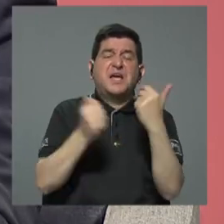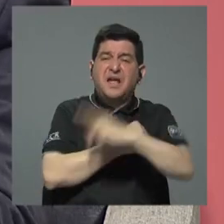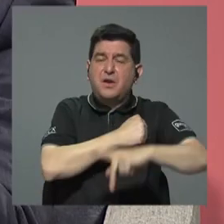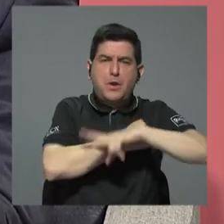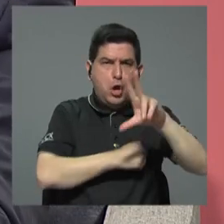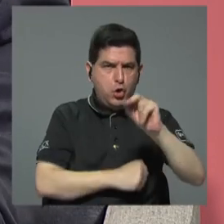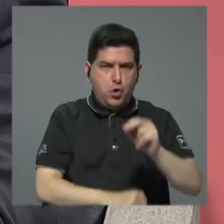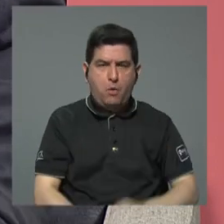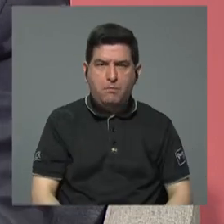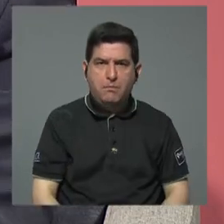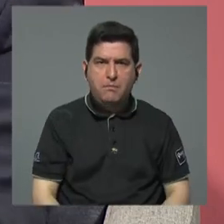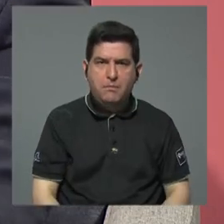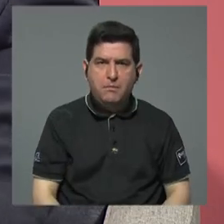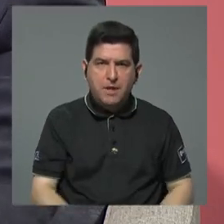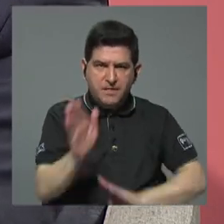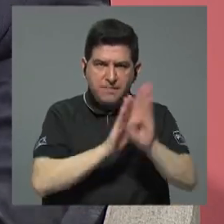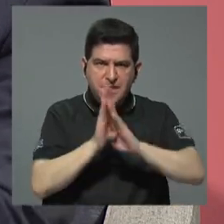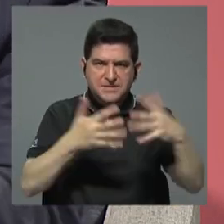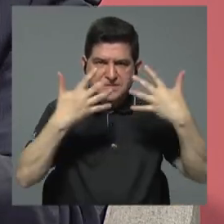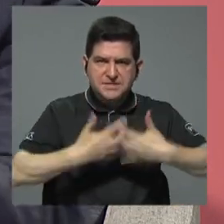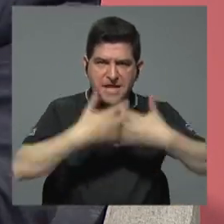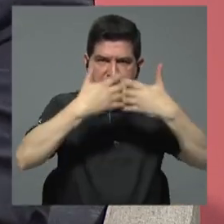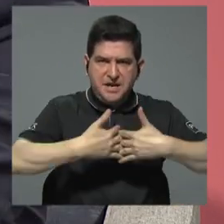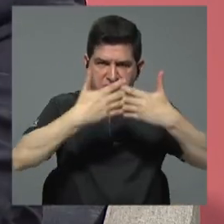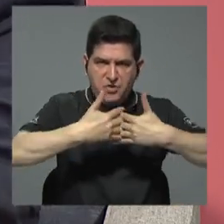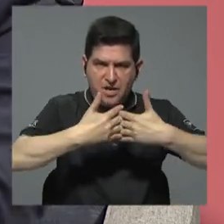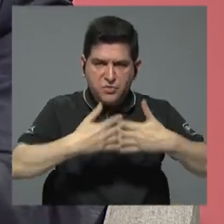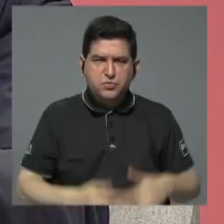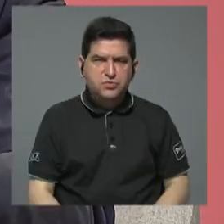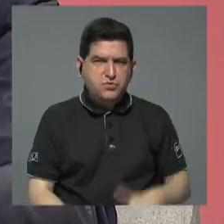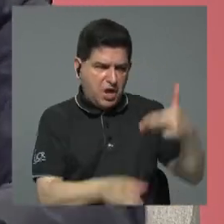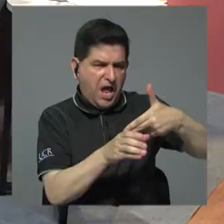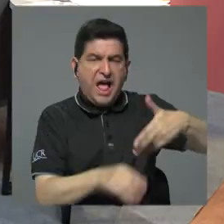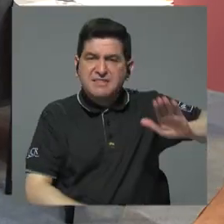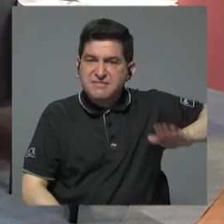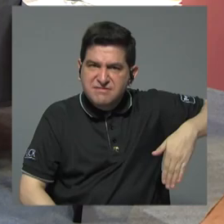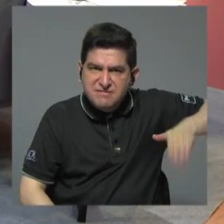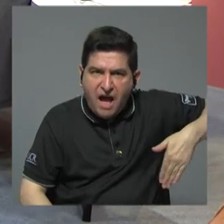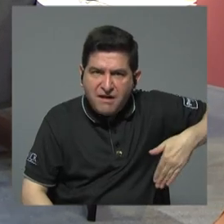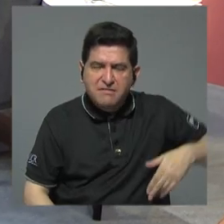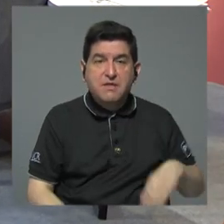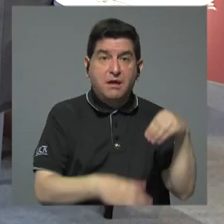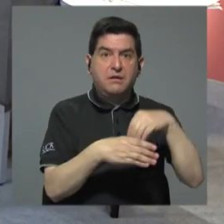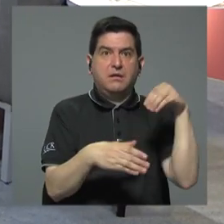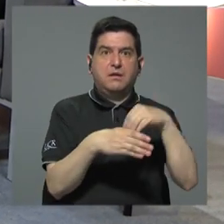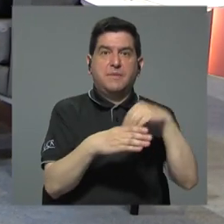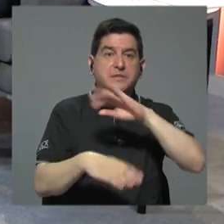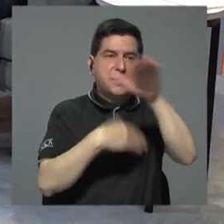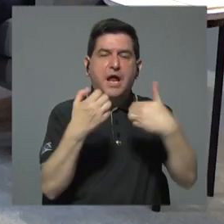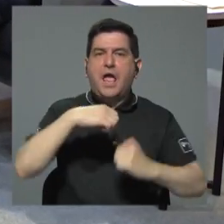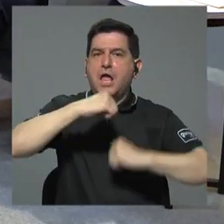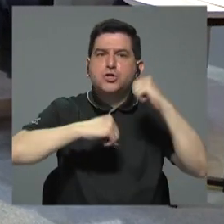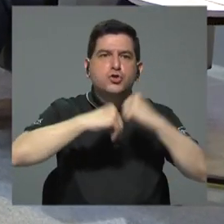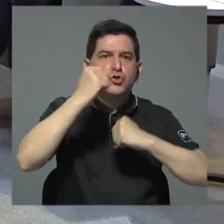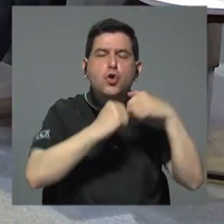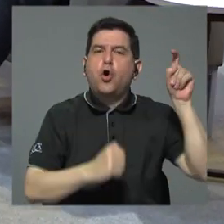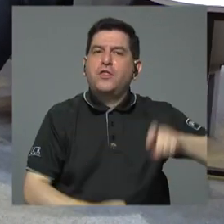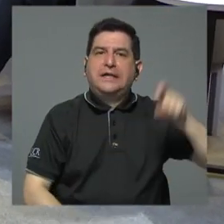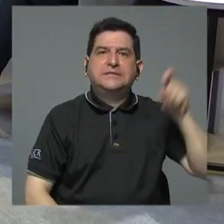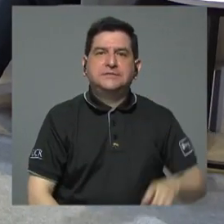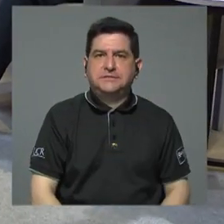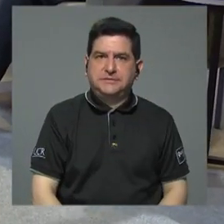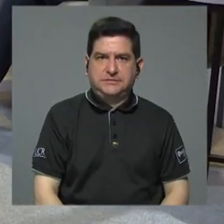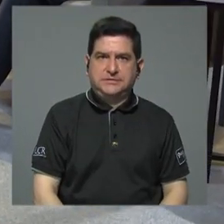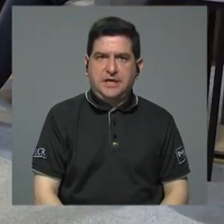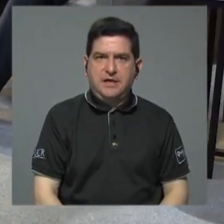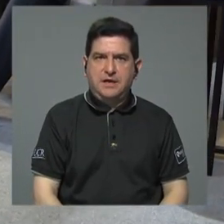No, si quisiéramos desarrollar una industria petrolera tardía, habría que invertir en toda la infraestructura que se requiere.